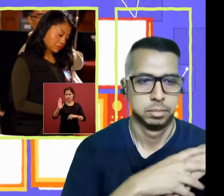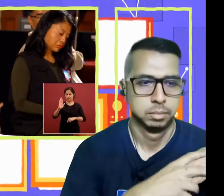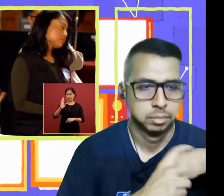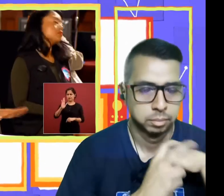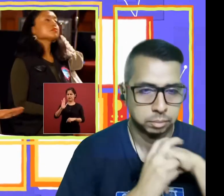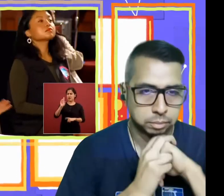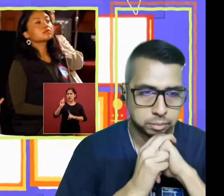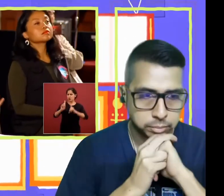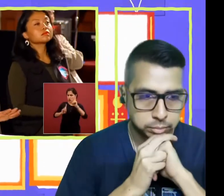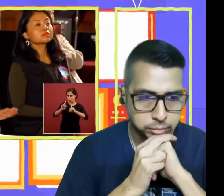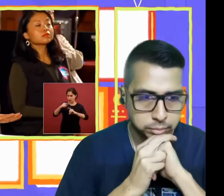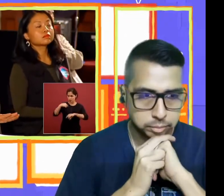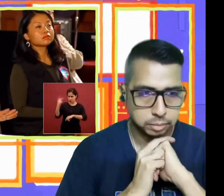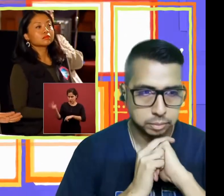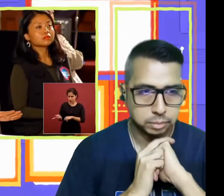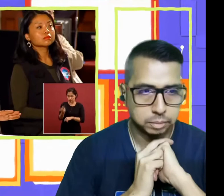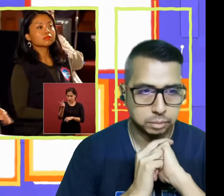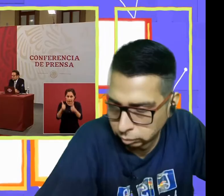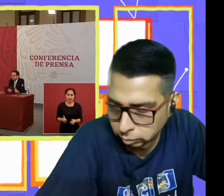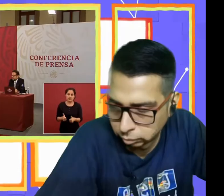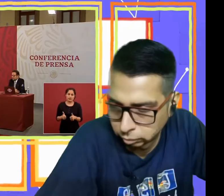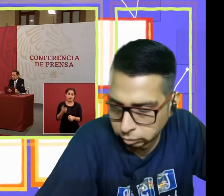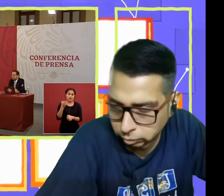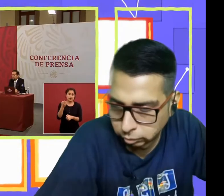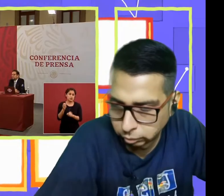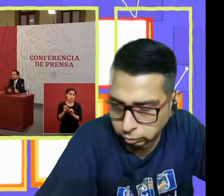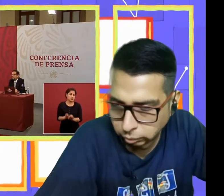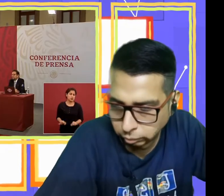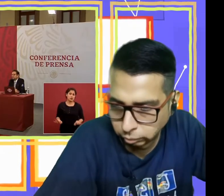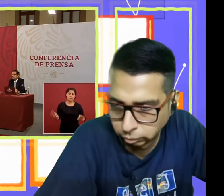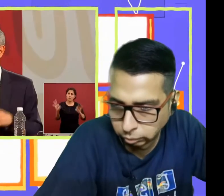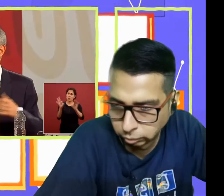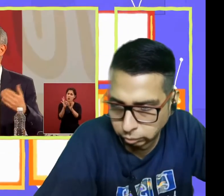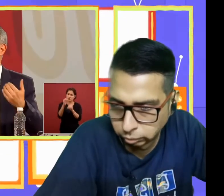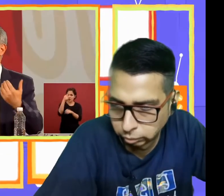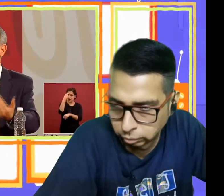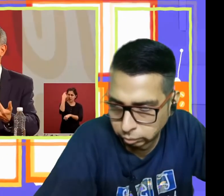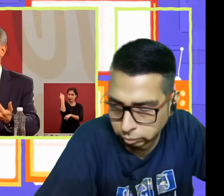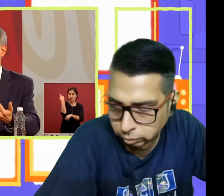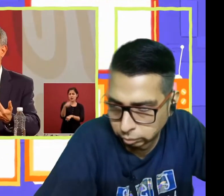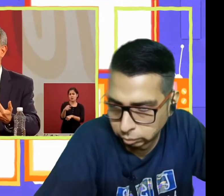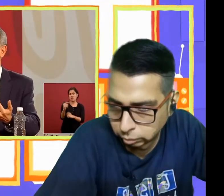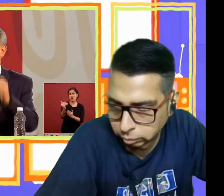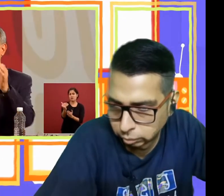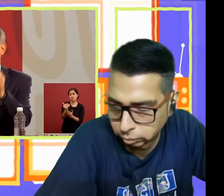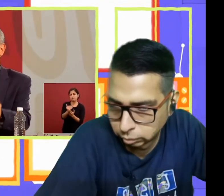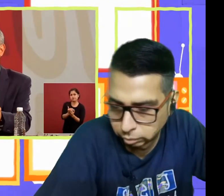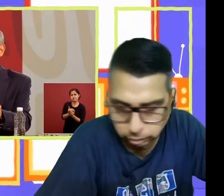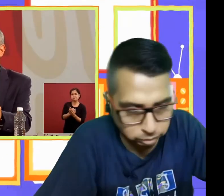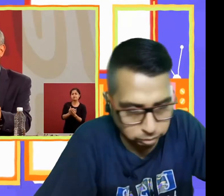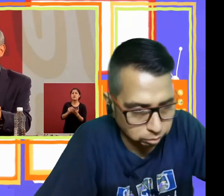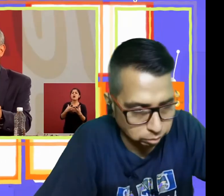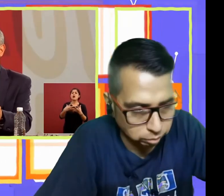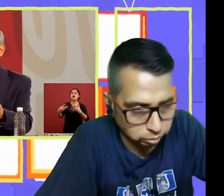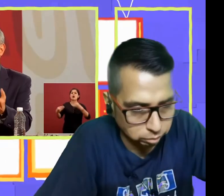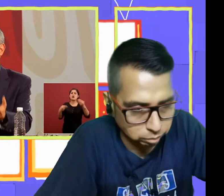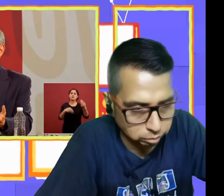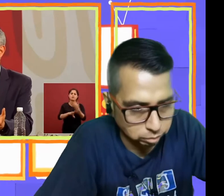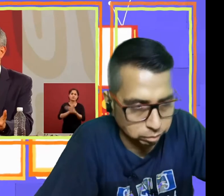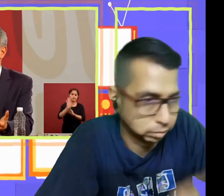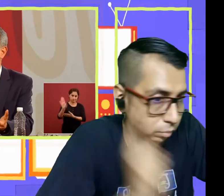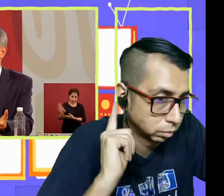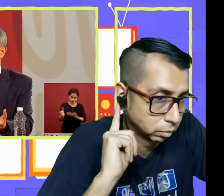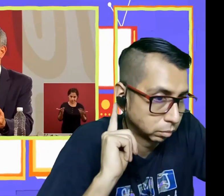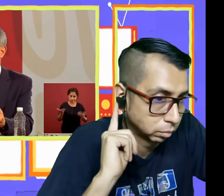decir, ¿estaría ya muy relajado todo? ¿Qué pasaría? Para reducir los contagios. Y en su momento, la fecha fue planteada como una